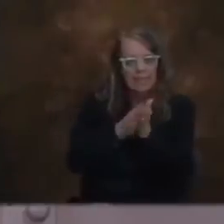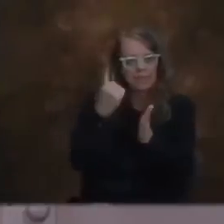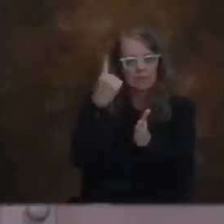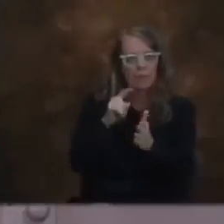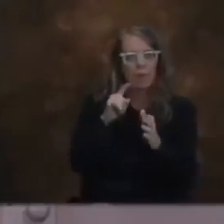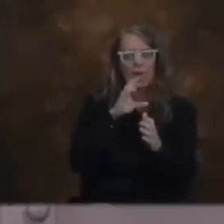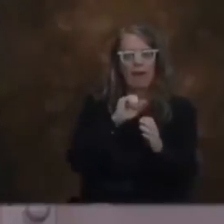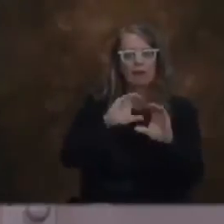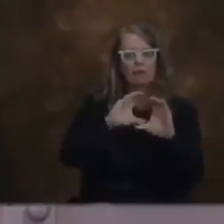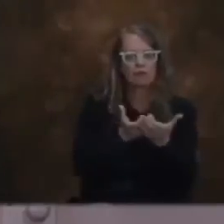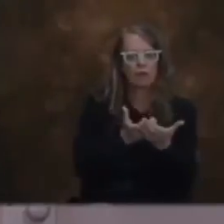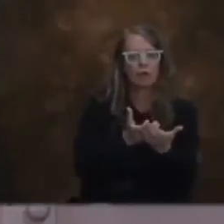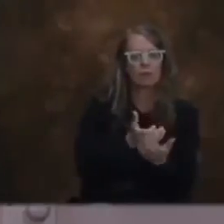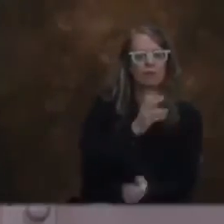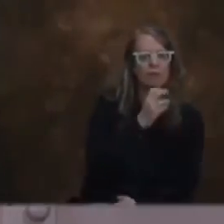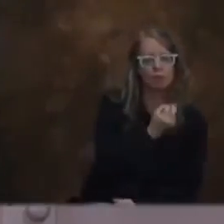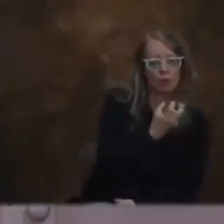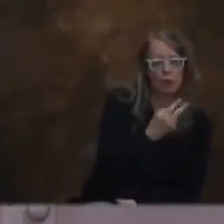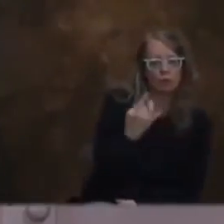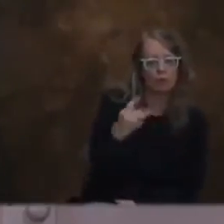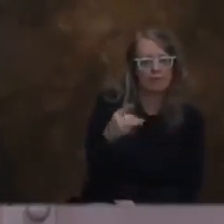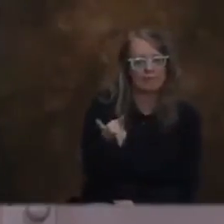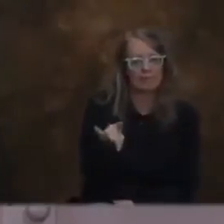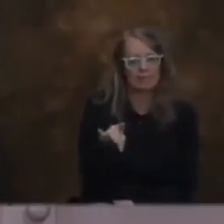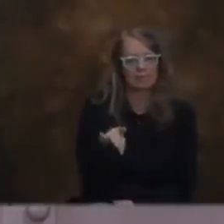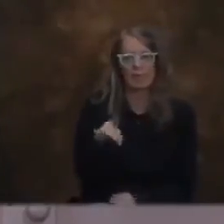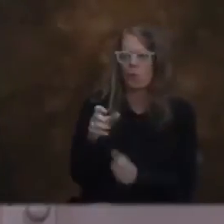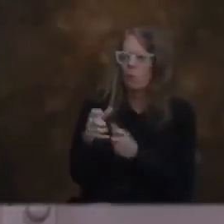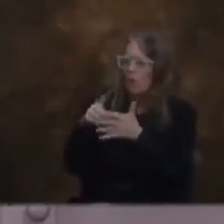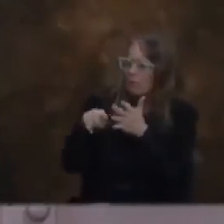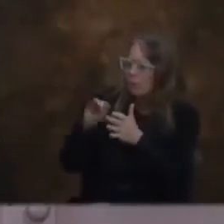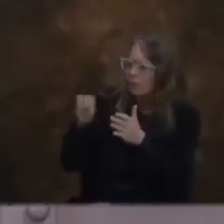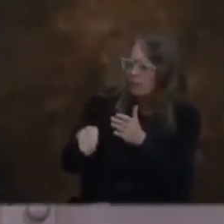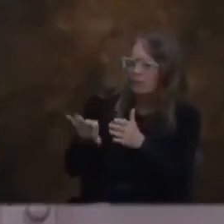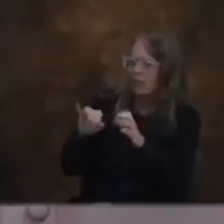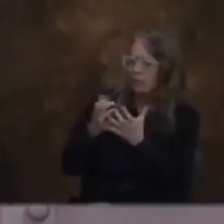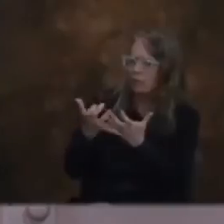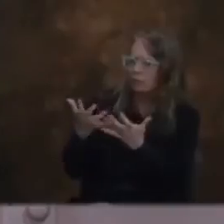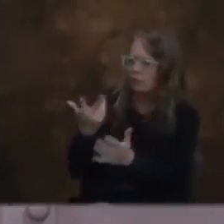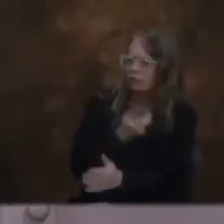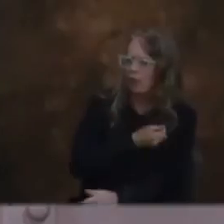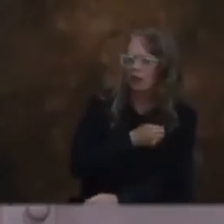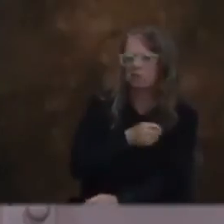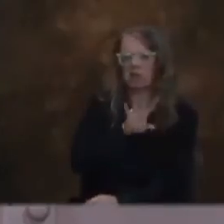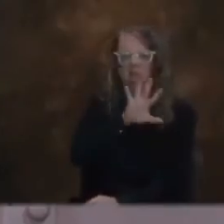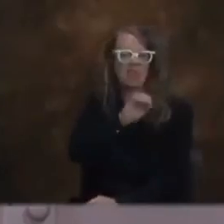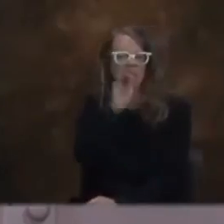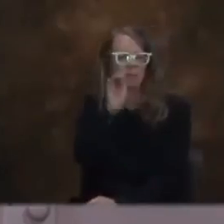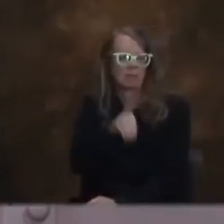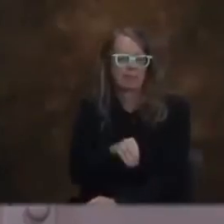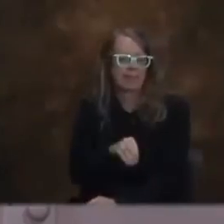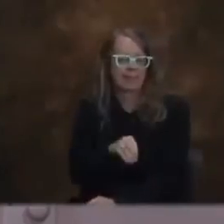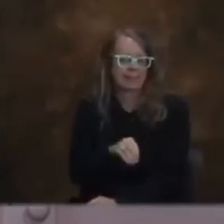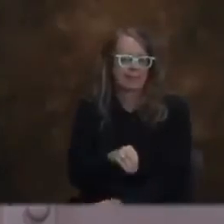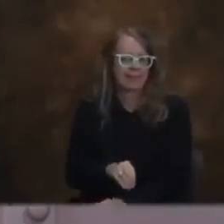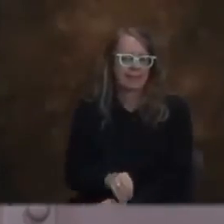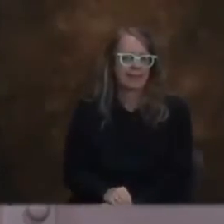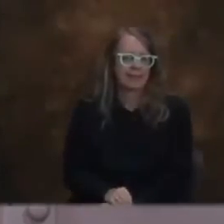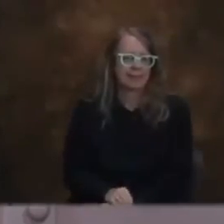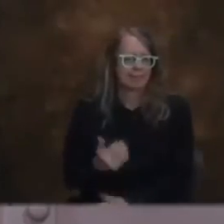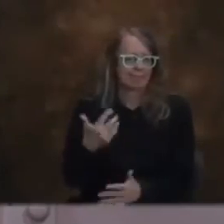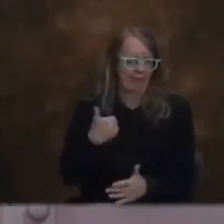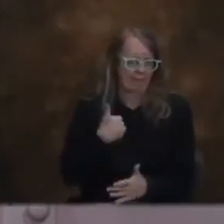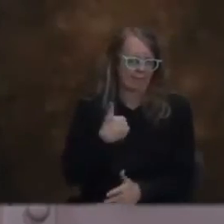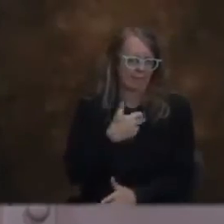15 50% 39 a 50 está dividido no puedo hacer la matemática para